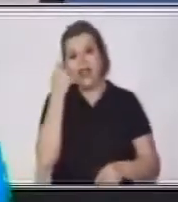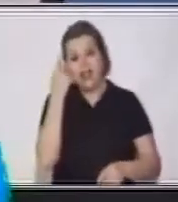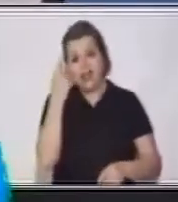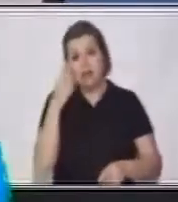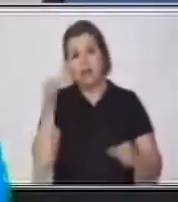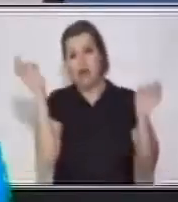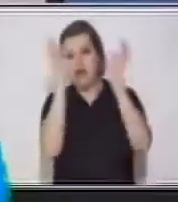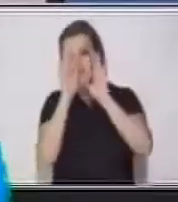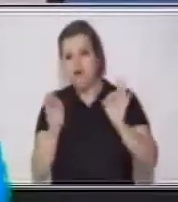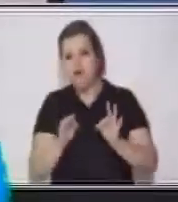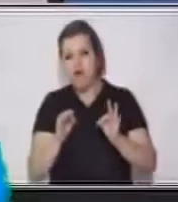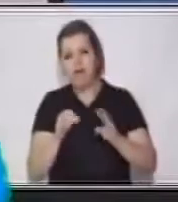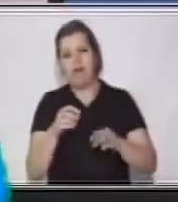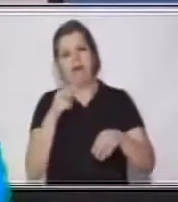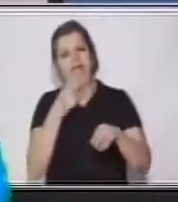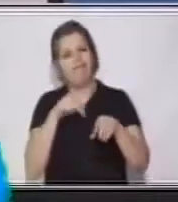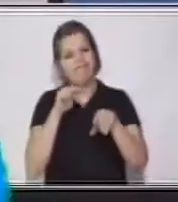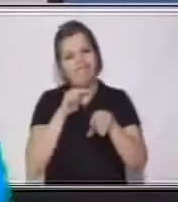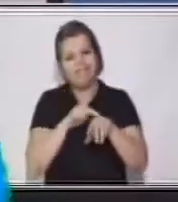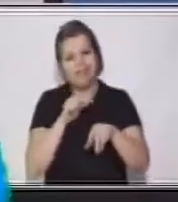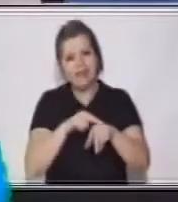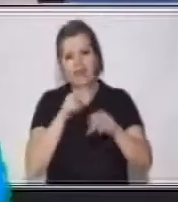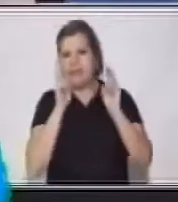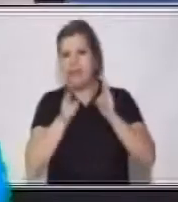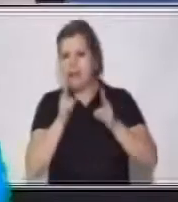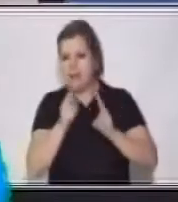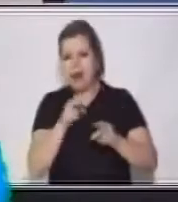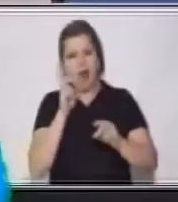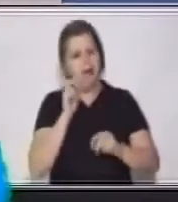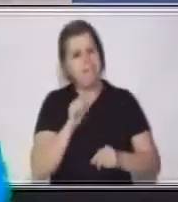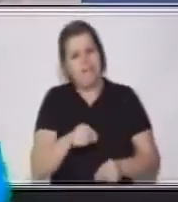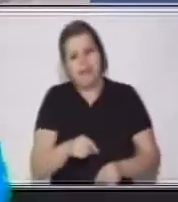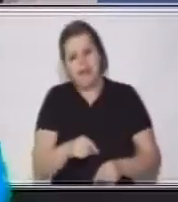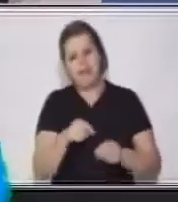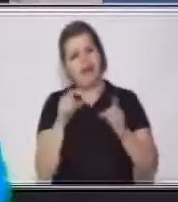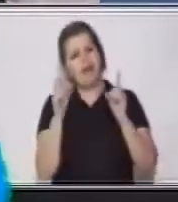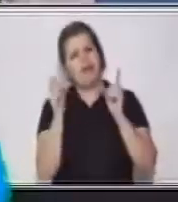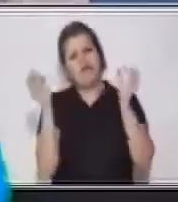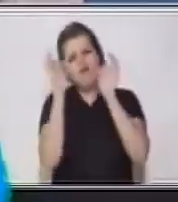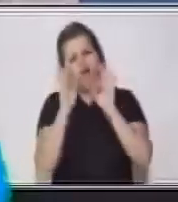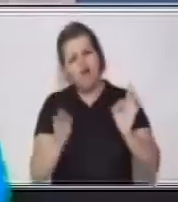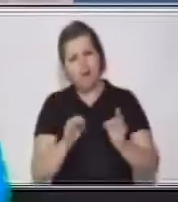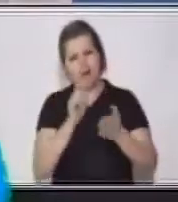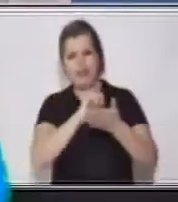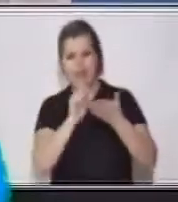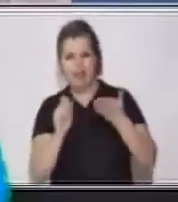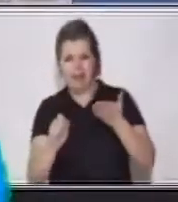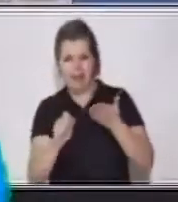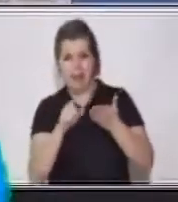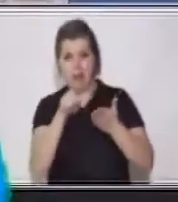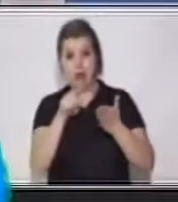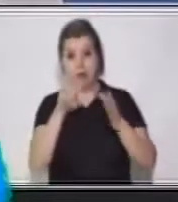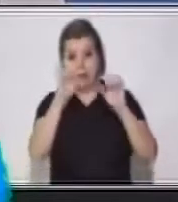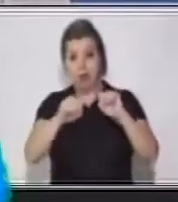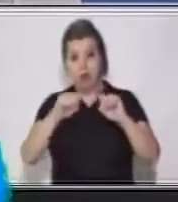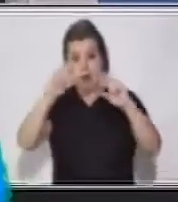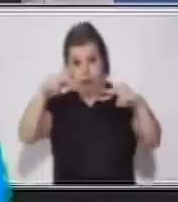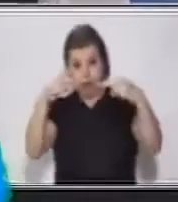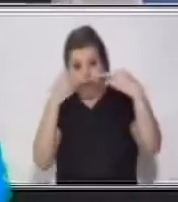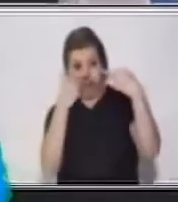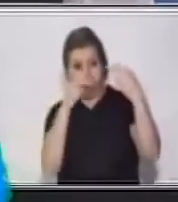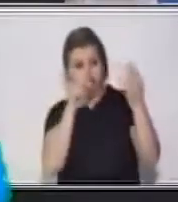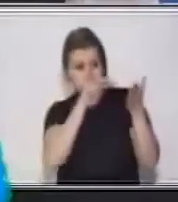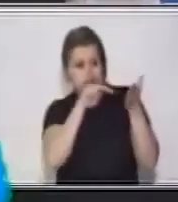va a cambiar, siempre va a tener la misma estructura y nosotros vamos a poderlo identificar de esa forma. Esto va a ser más un